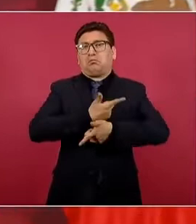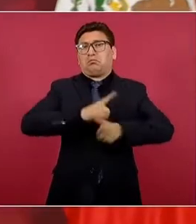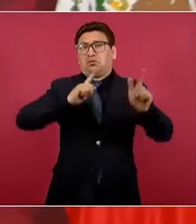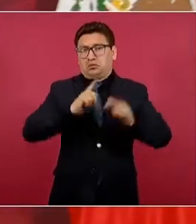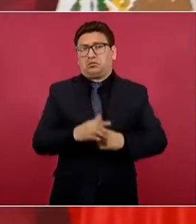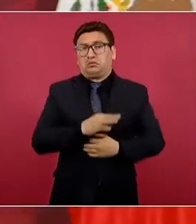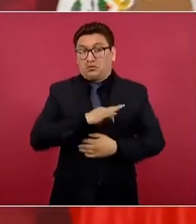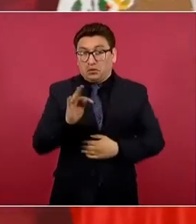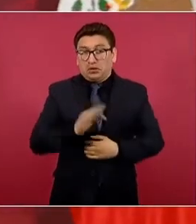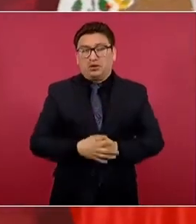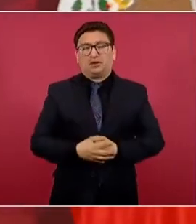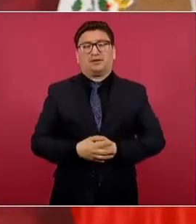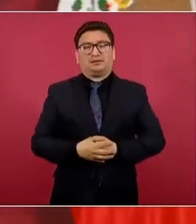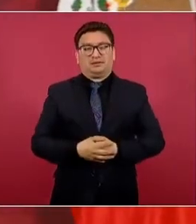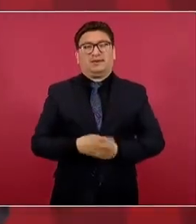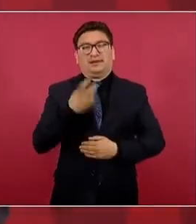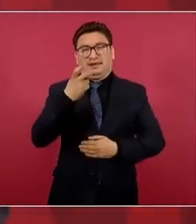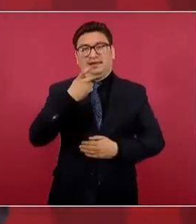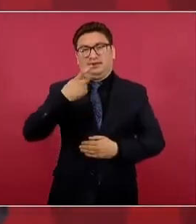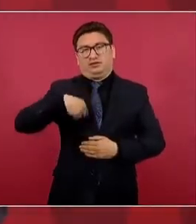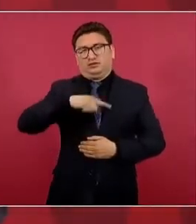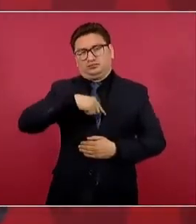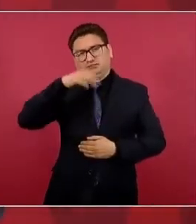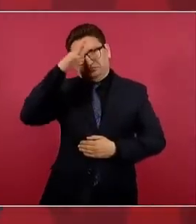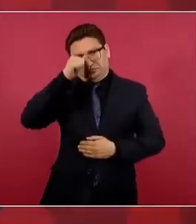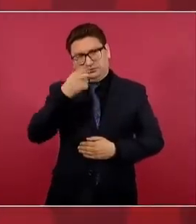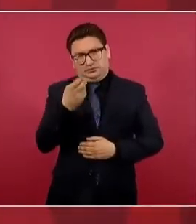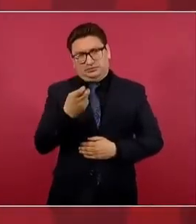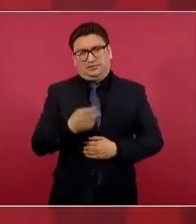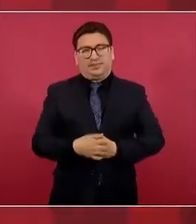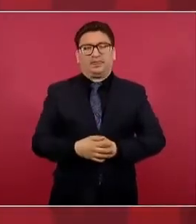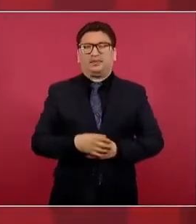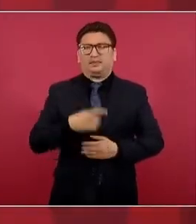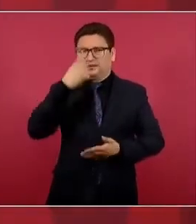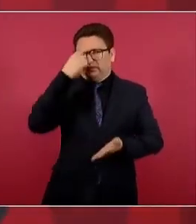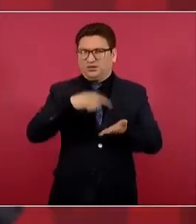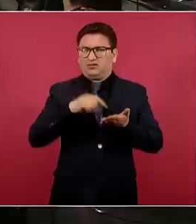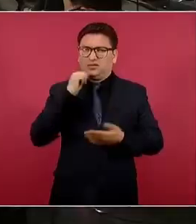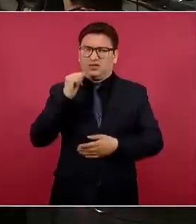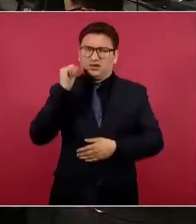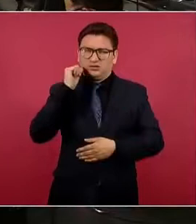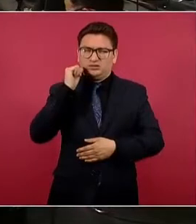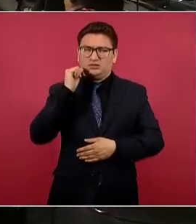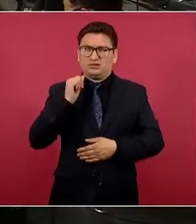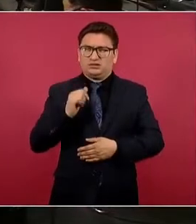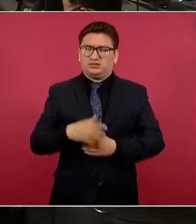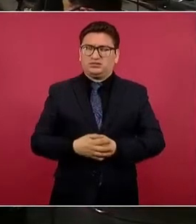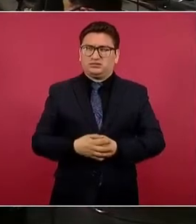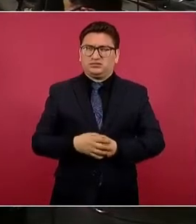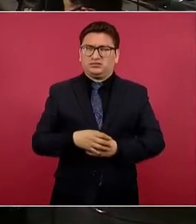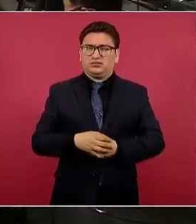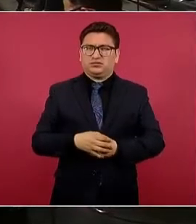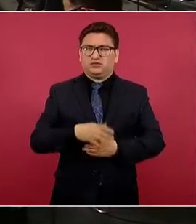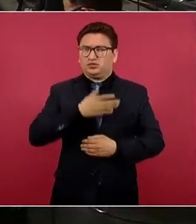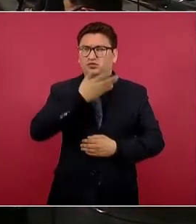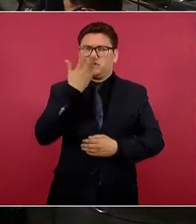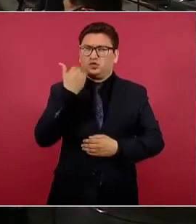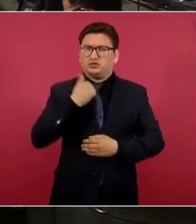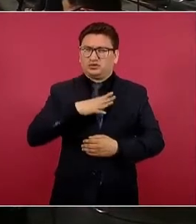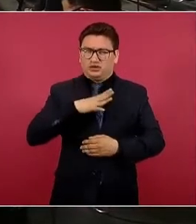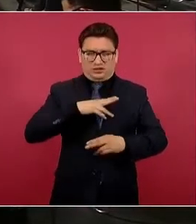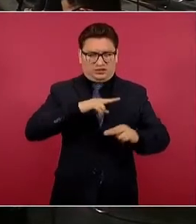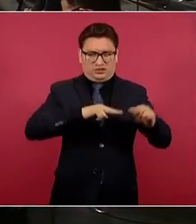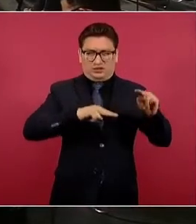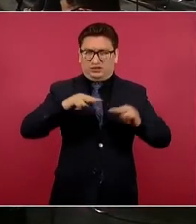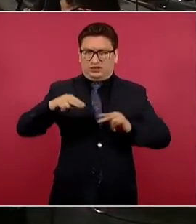fue el acuerdo. Creo que ayer, no sé si está la gráfica de